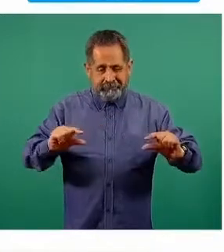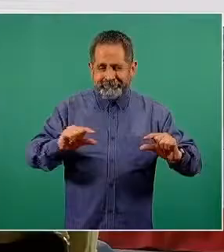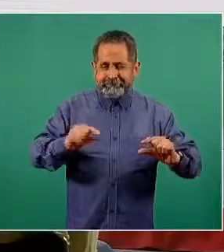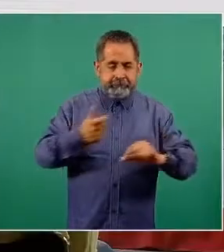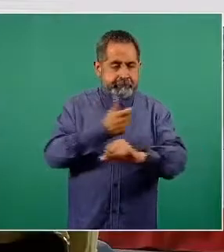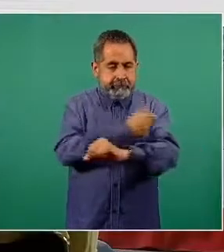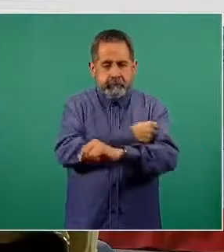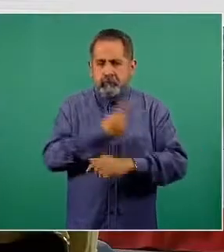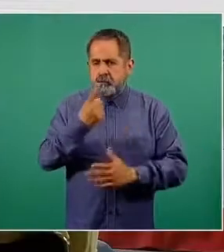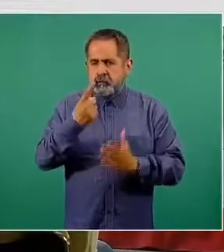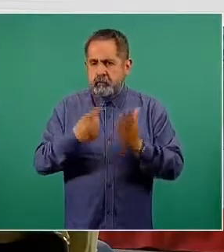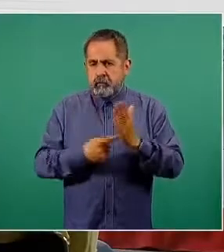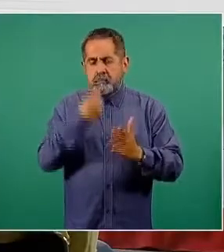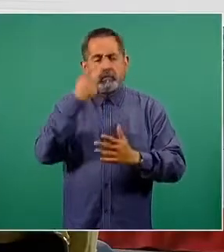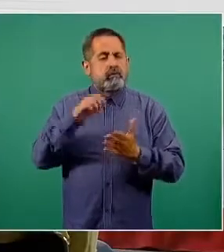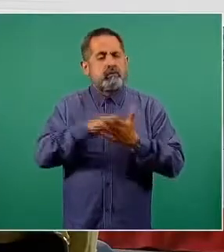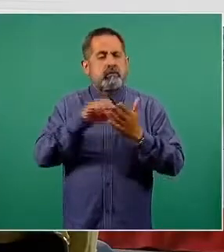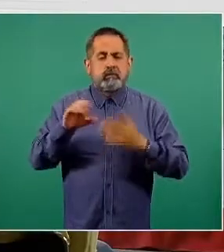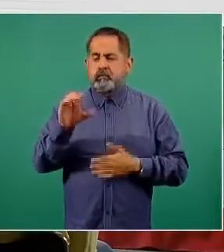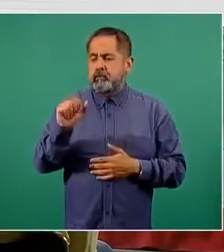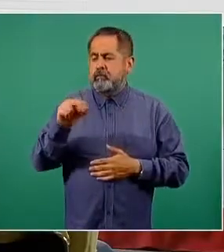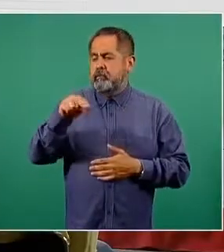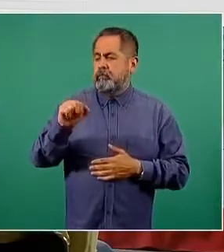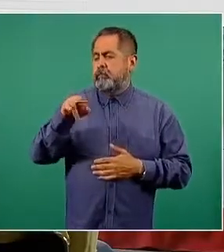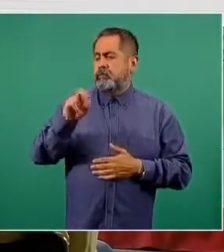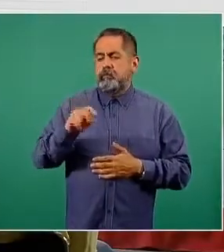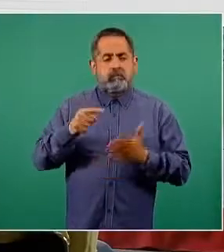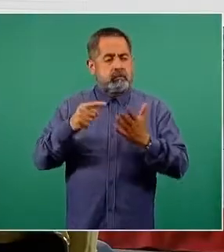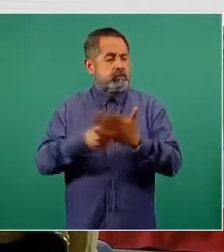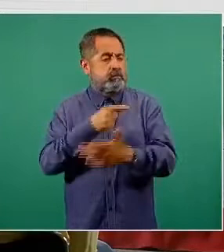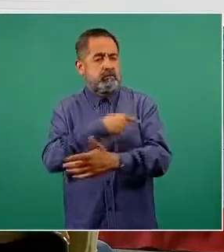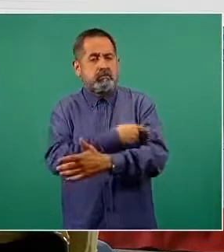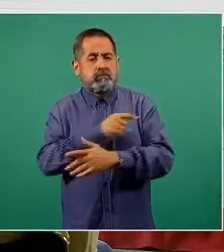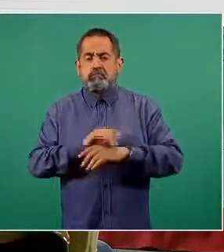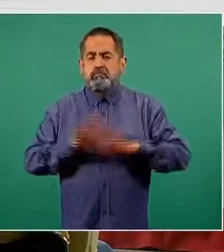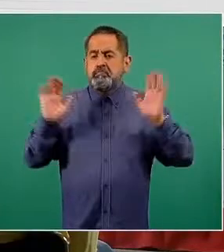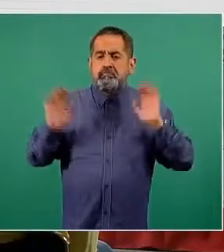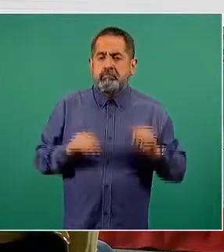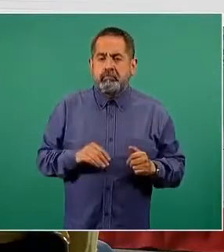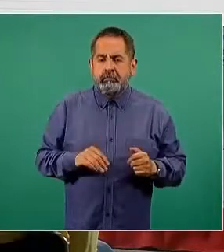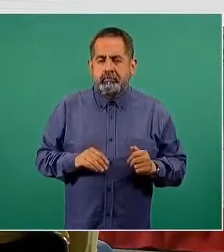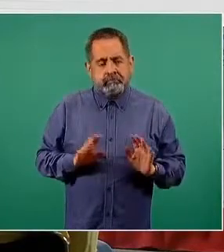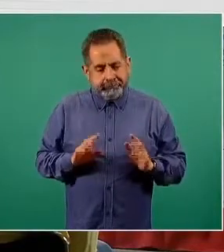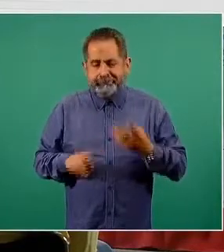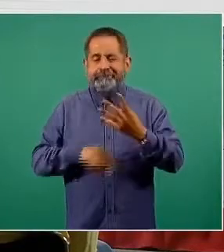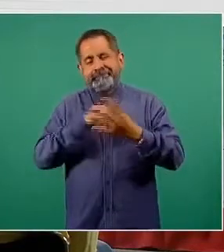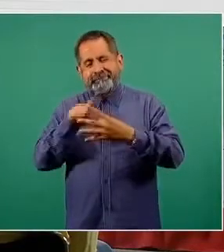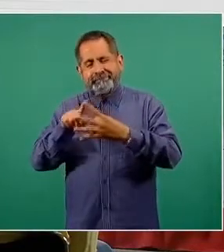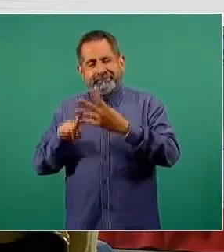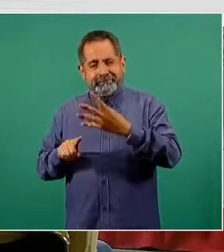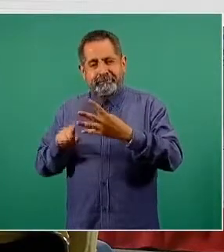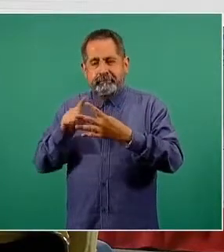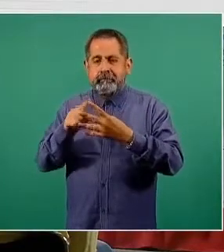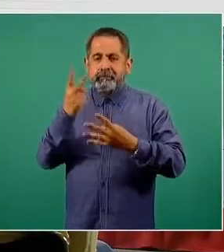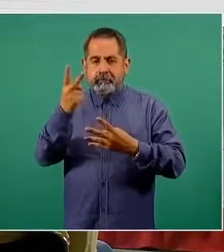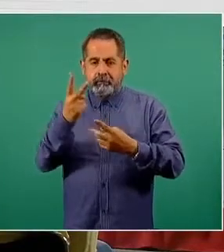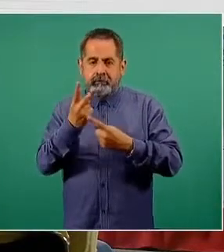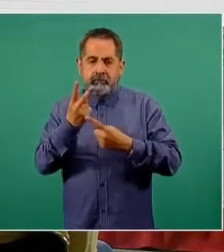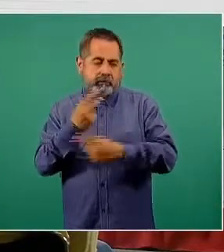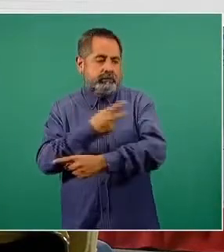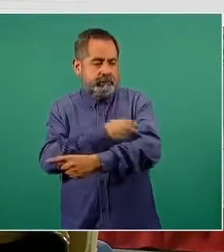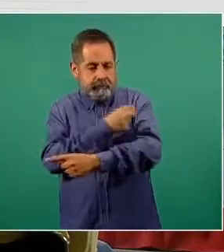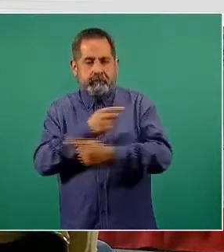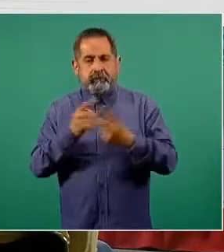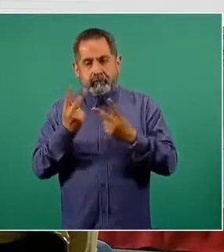que se pone una sola dosis, como es el caso de CanSino, y el resto, las otras 4 que usamos en México, se ponen 2 dosis.